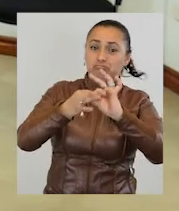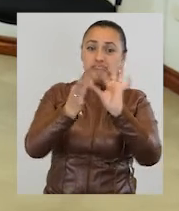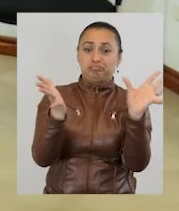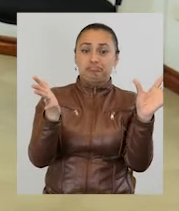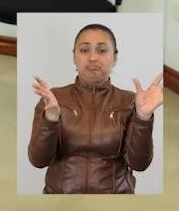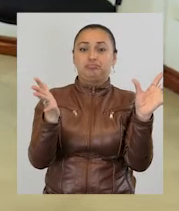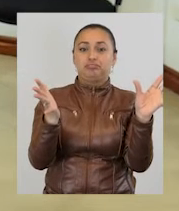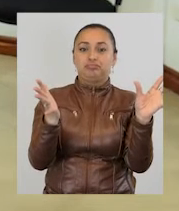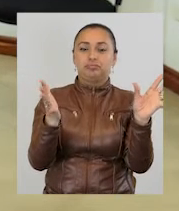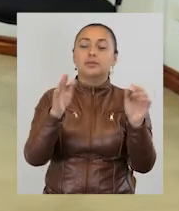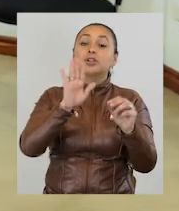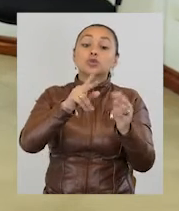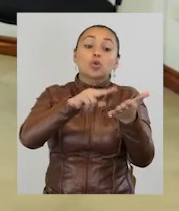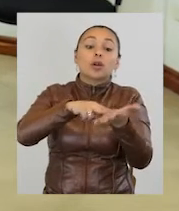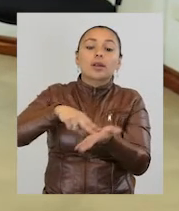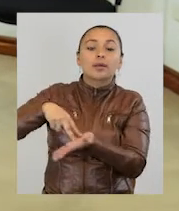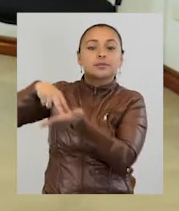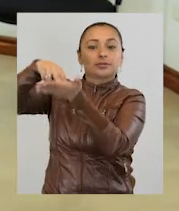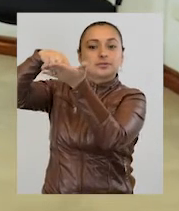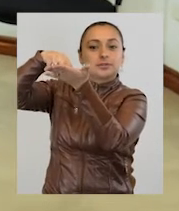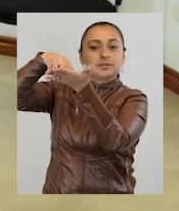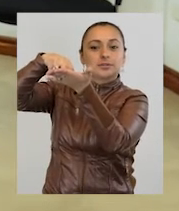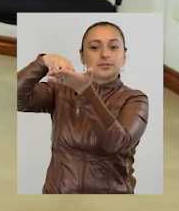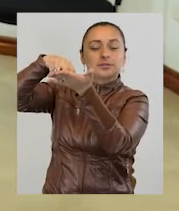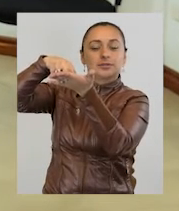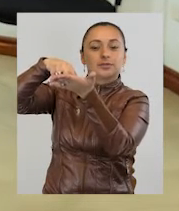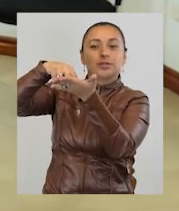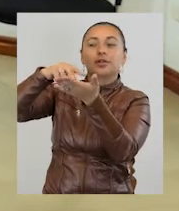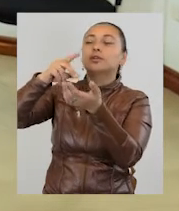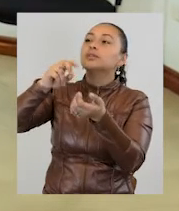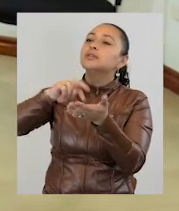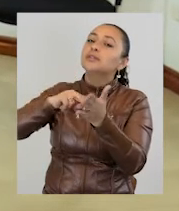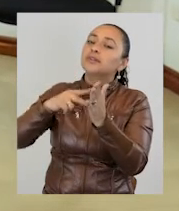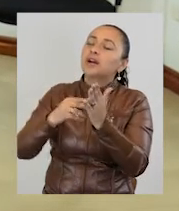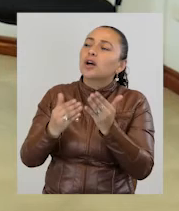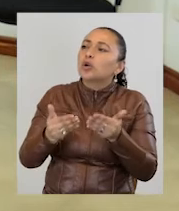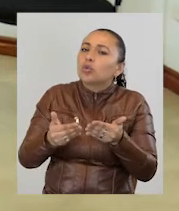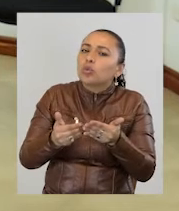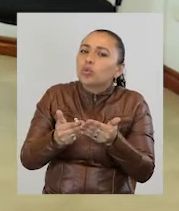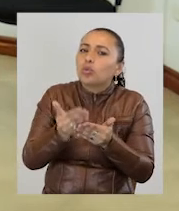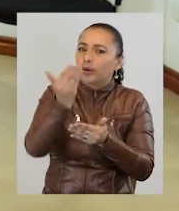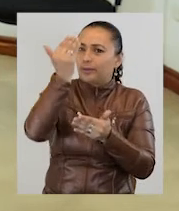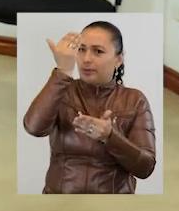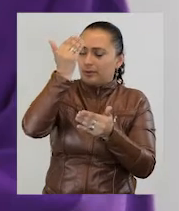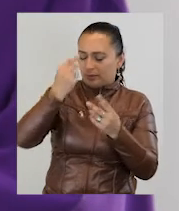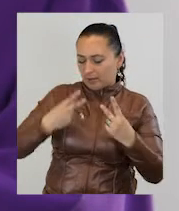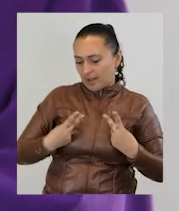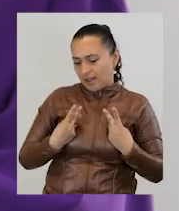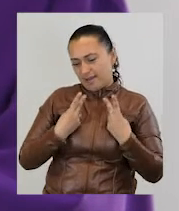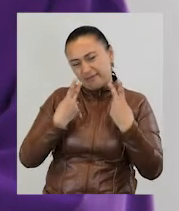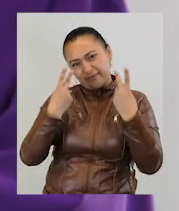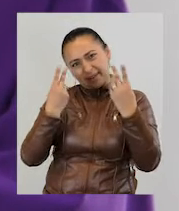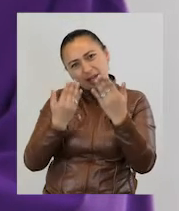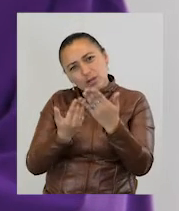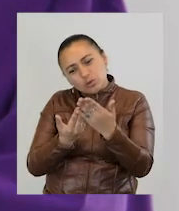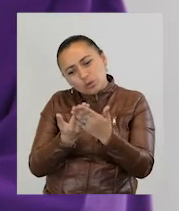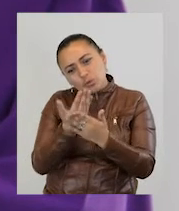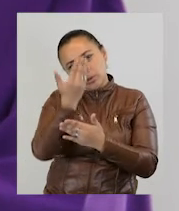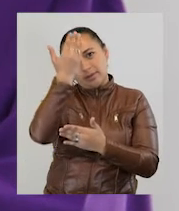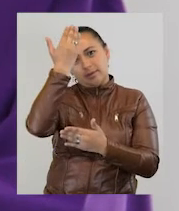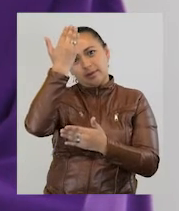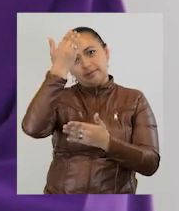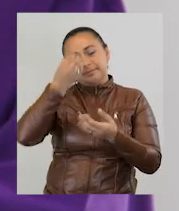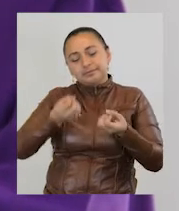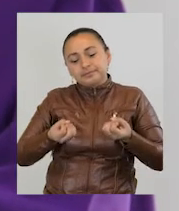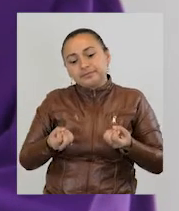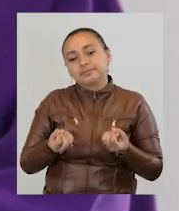se hace imposible separarlas? La resurrección da un sentido nuevo y fructífero a una